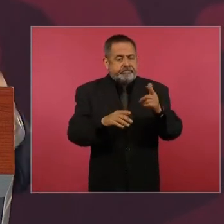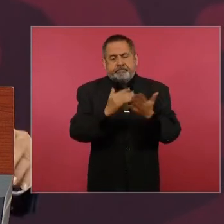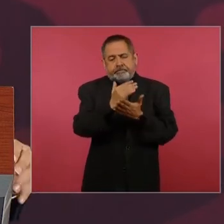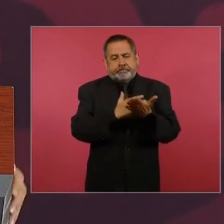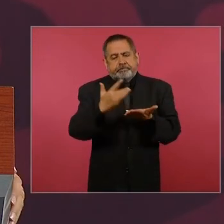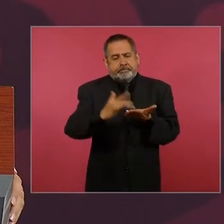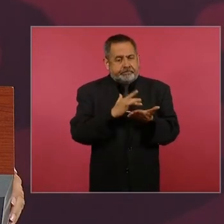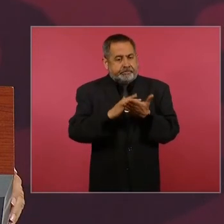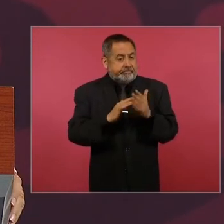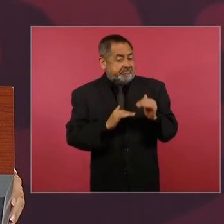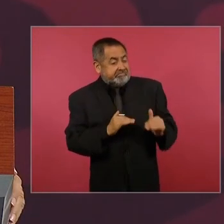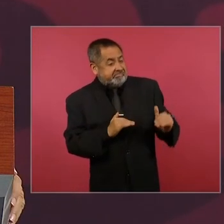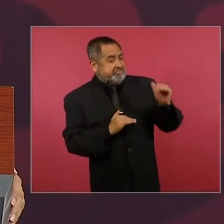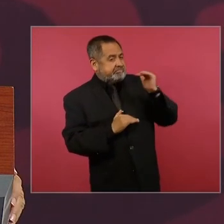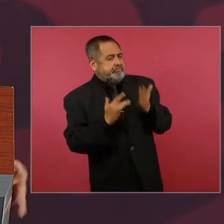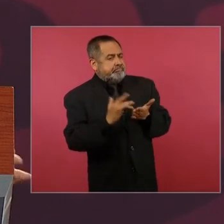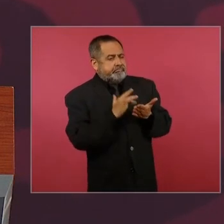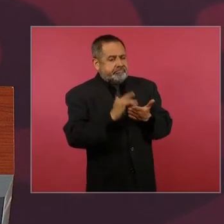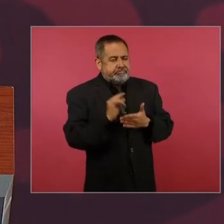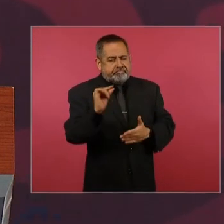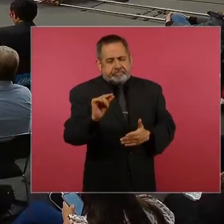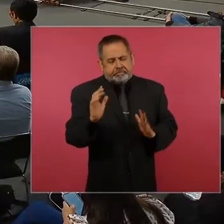menos.